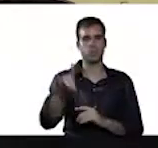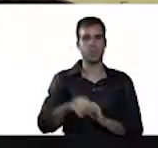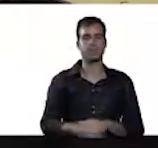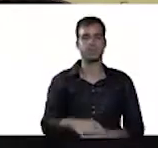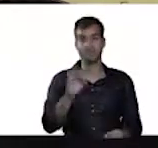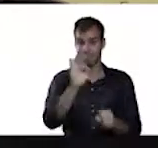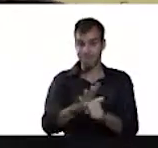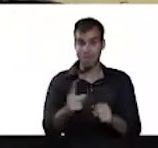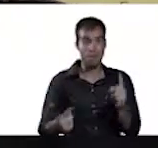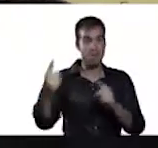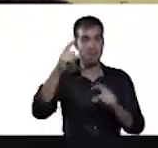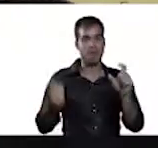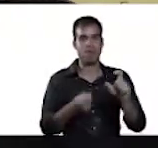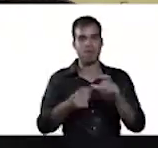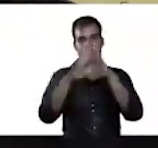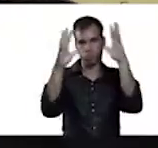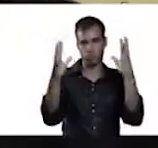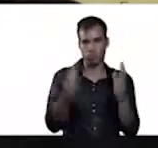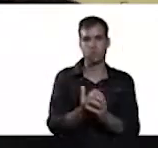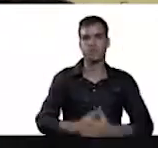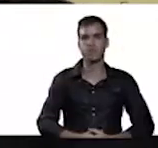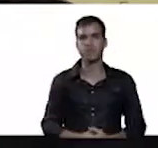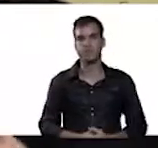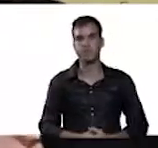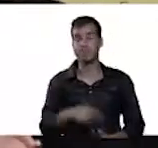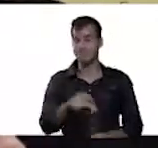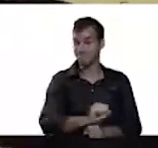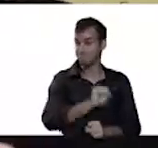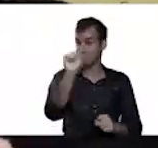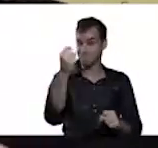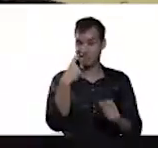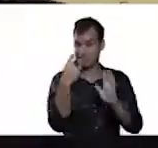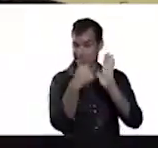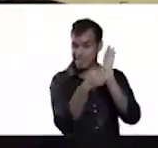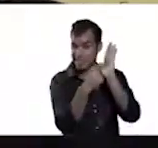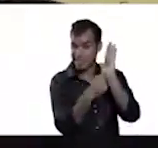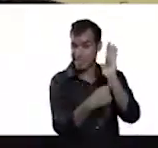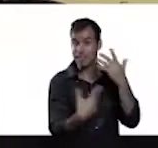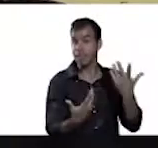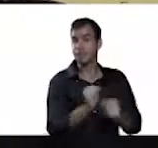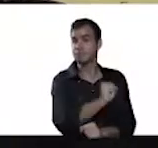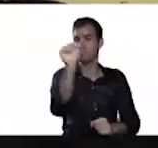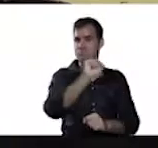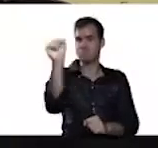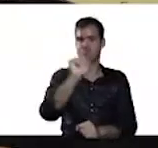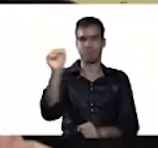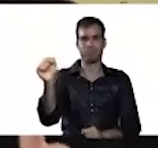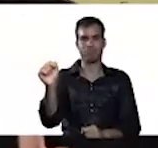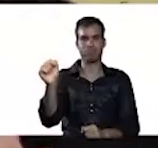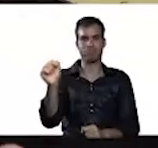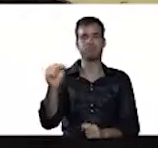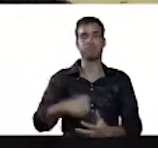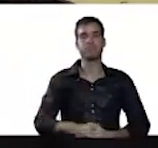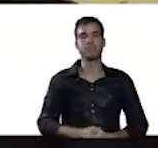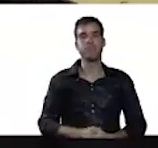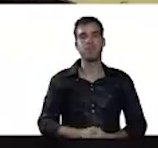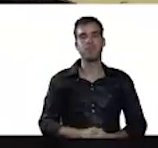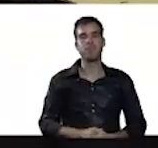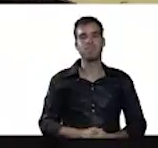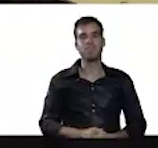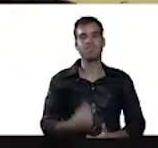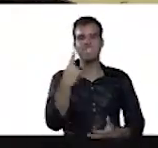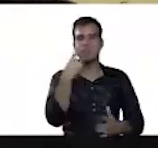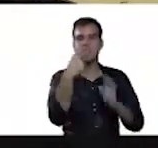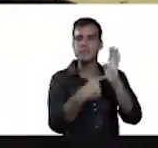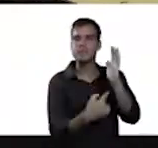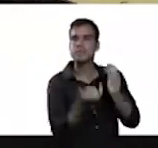Segunda Guerra Mundial. Aquí deben destacar los logros que se obtienen en este periodo, así